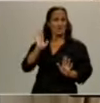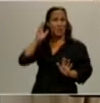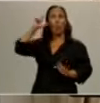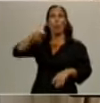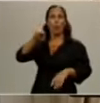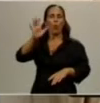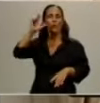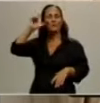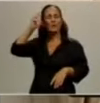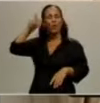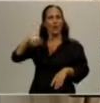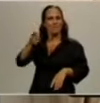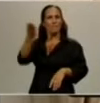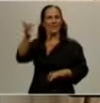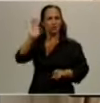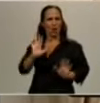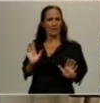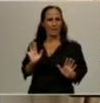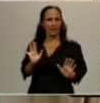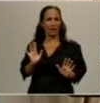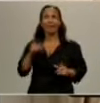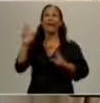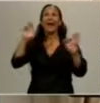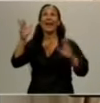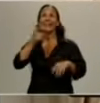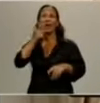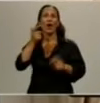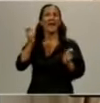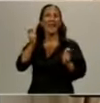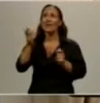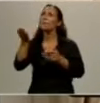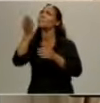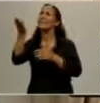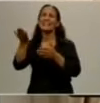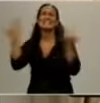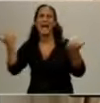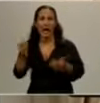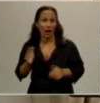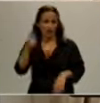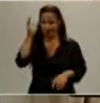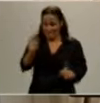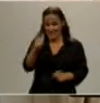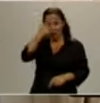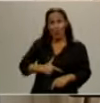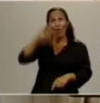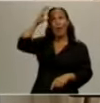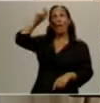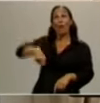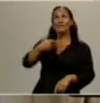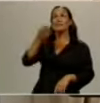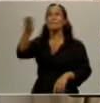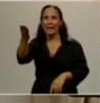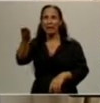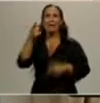tanto, esas alertas rojas únicamente podían ser levantadas por el mismo juez que las había pedido y que las